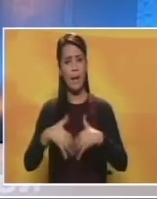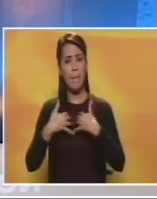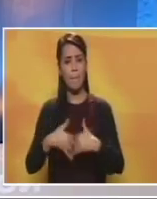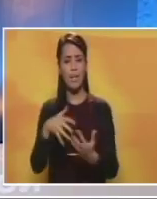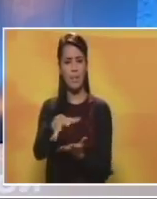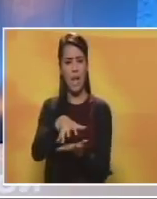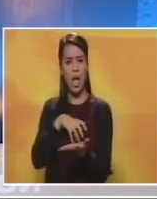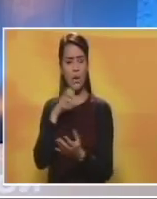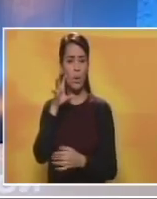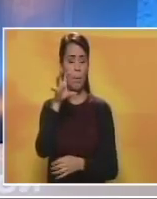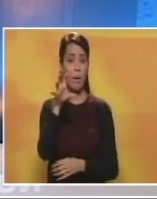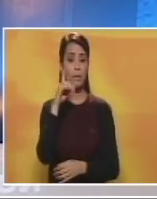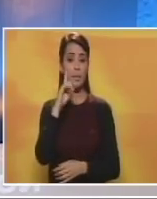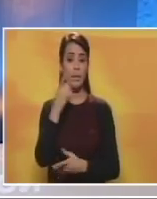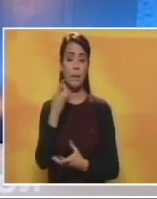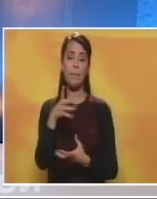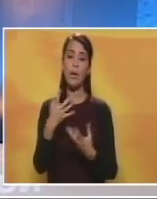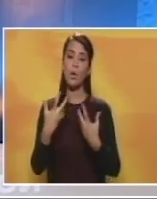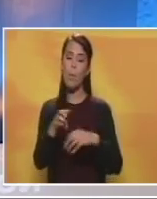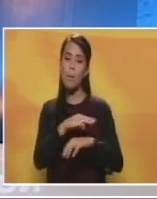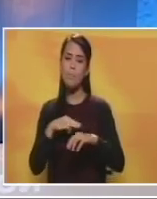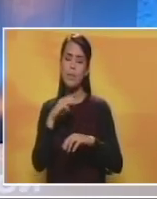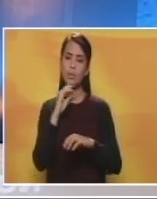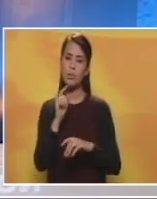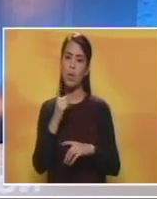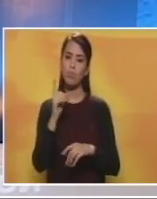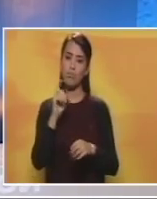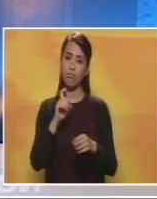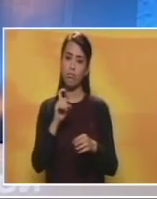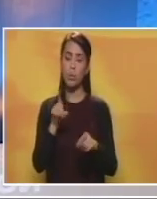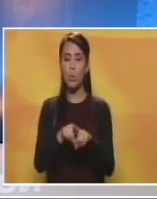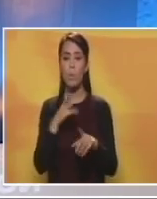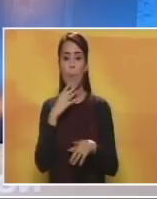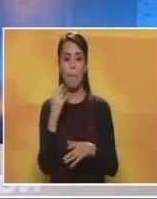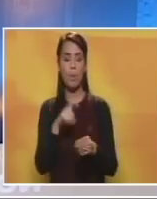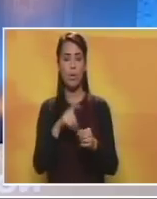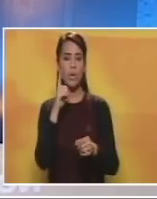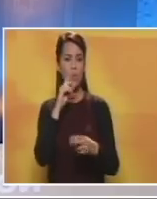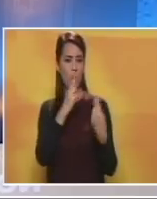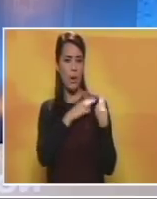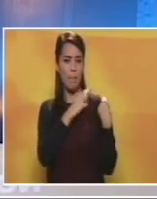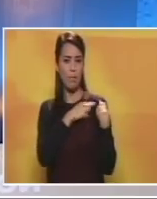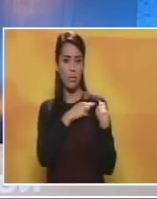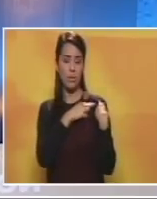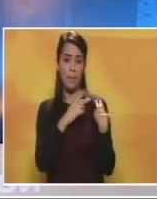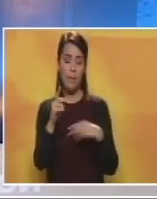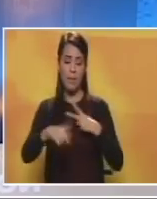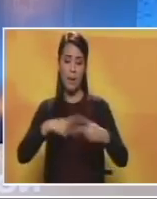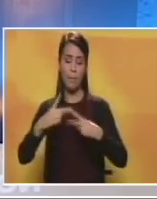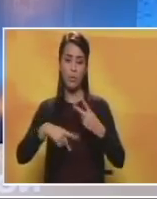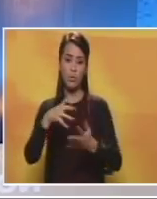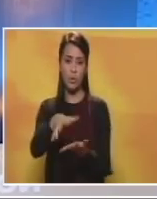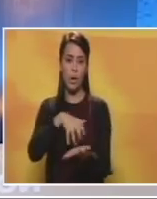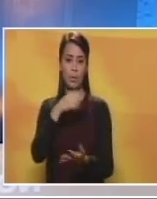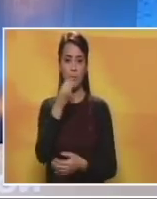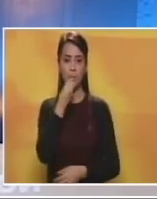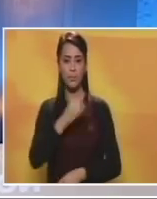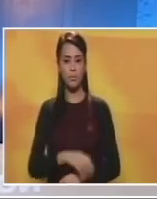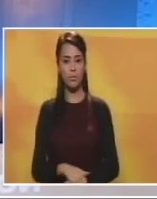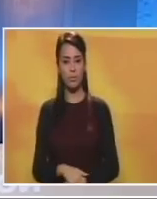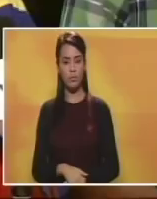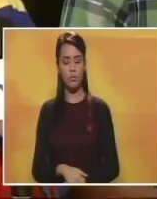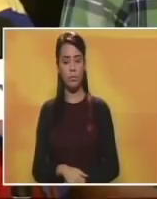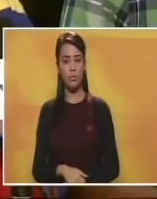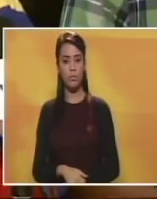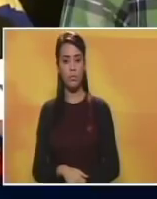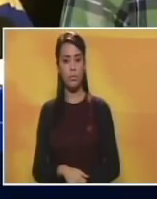Agropatria, así como el Ministerio de Agricultura y Tierras, deben ser intervenidas por ser responsables de la merma en la producción agroalimentaria. Simosa